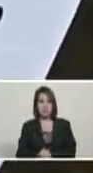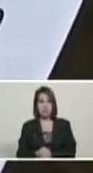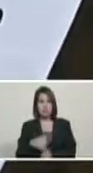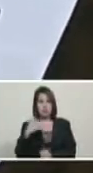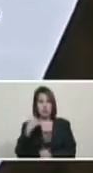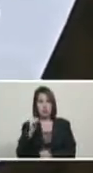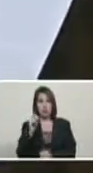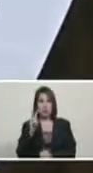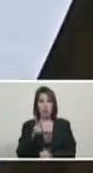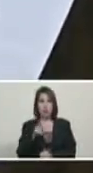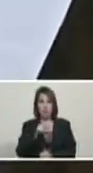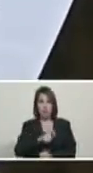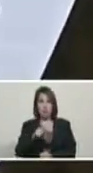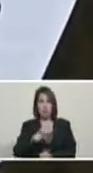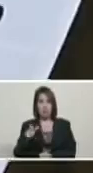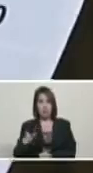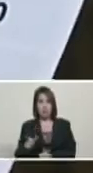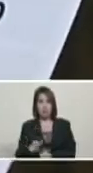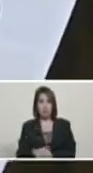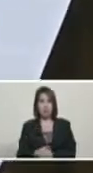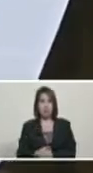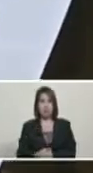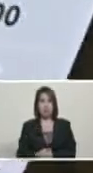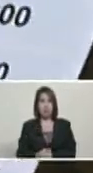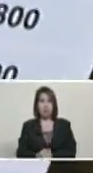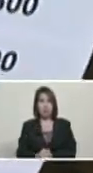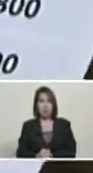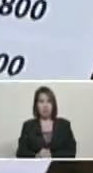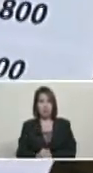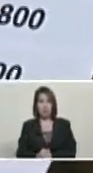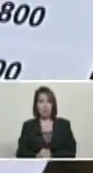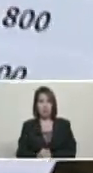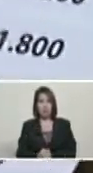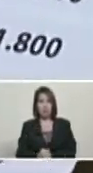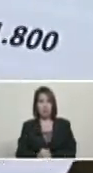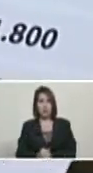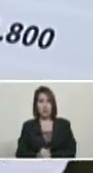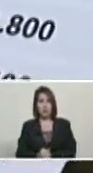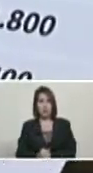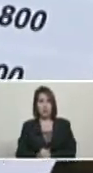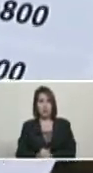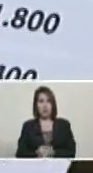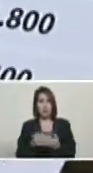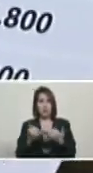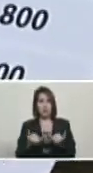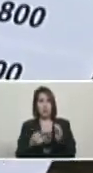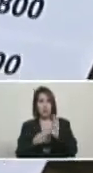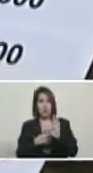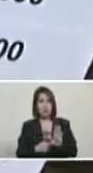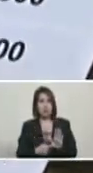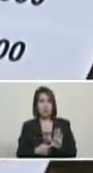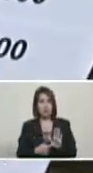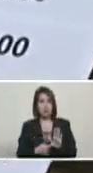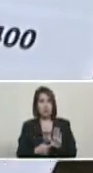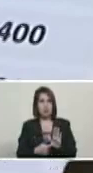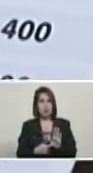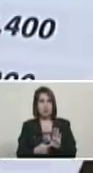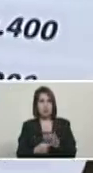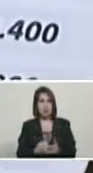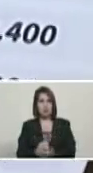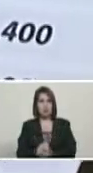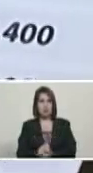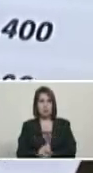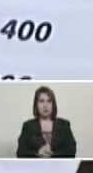personas, protegido por Hogares de la Patria, 1.200 bolívares mensuales, lo van a cobrar ahora en diciembre. De